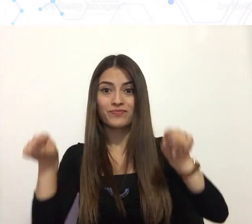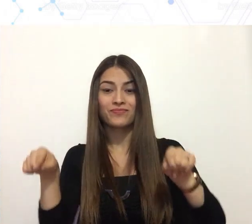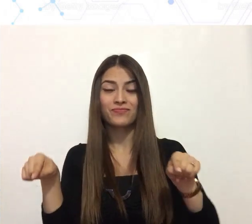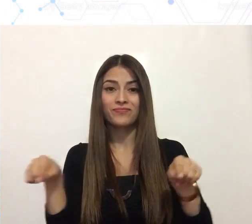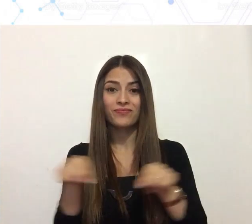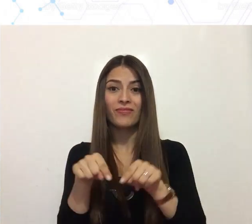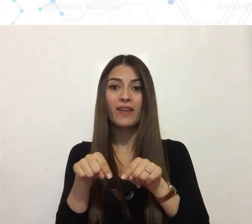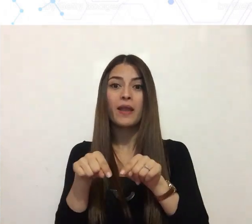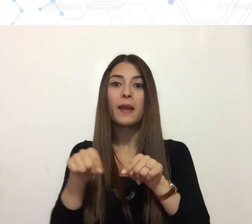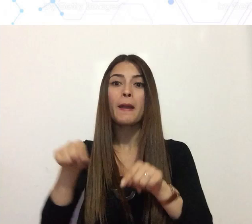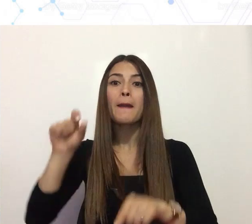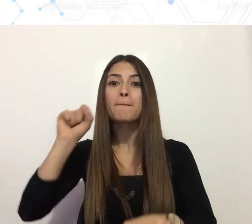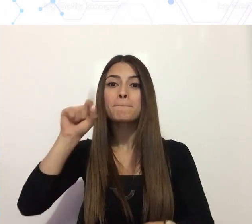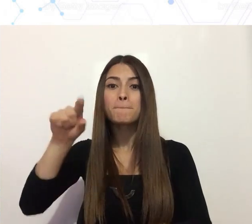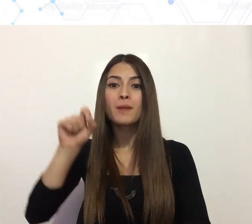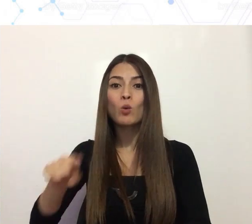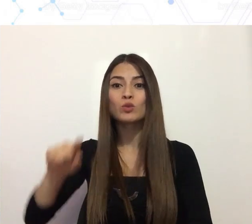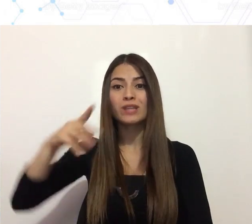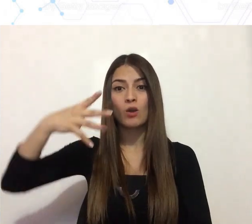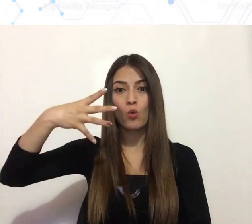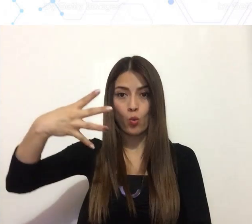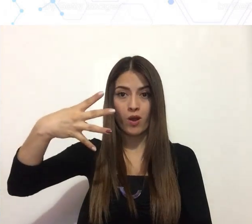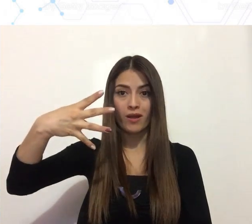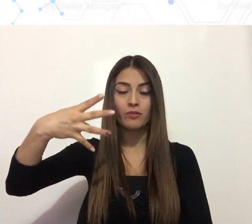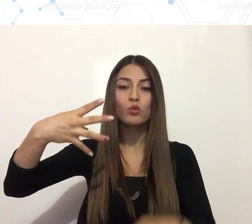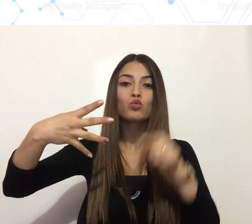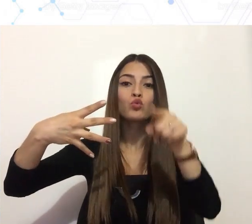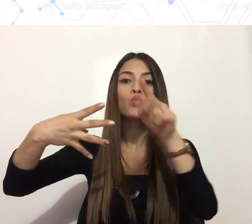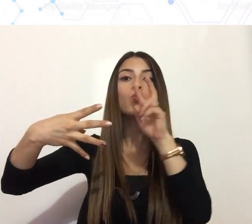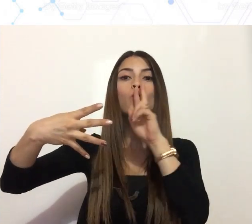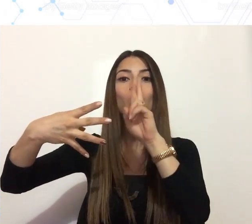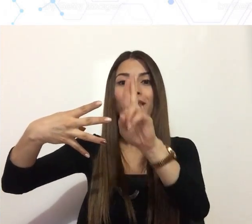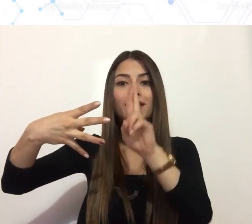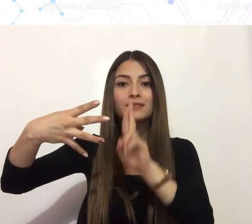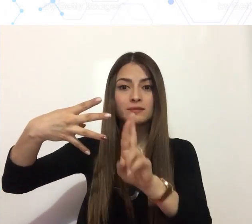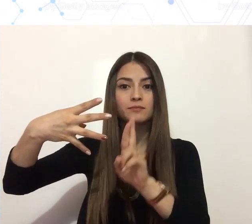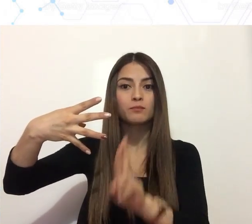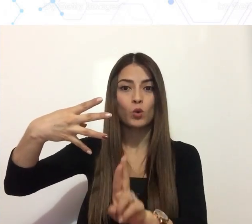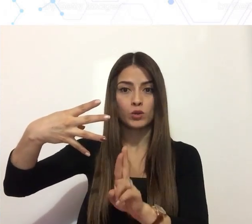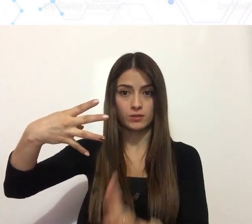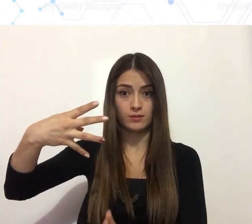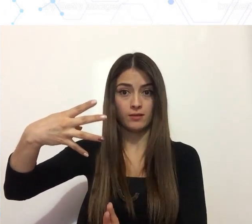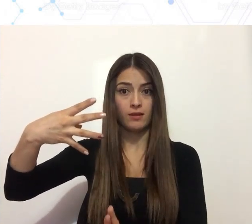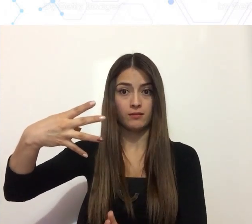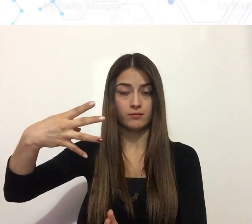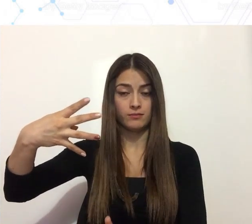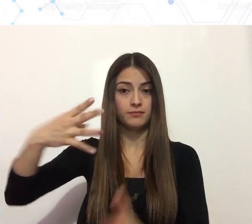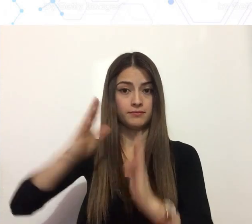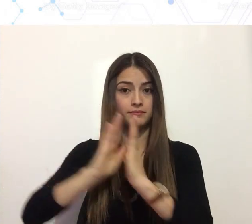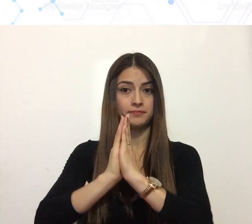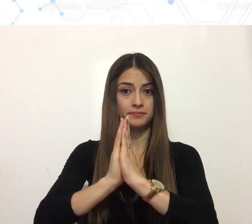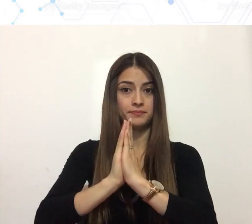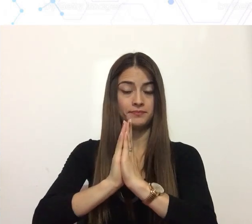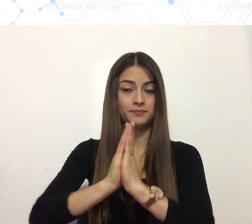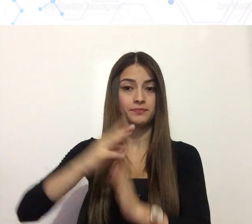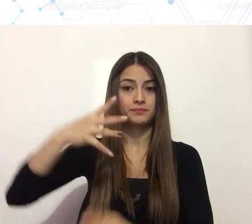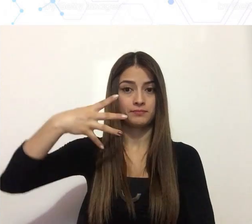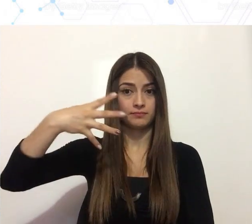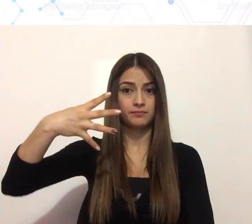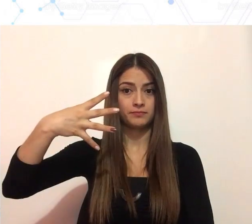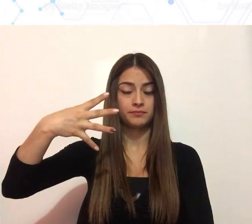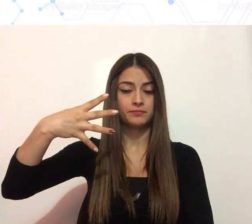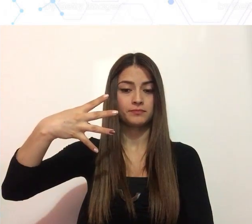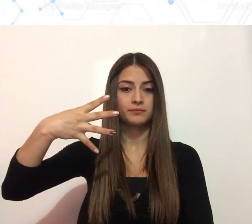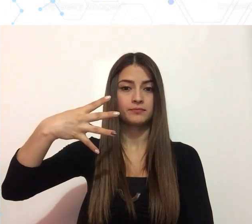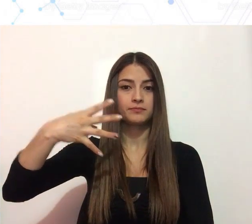interactivo vienen 4 preguntitas. Les estoy pidiendo, por favor, que solo esas 4 preguntas las respondamos aquí en estos espacios.